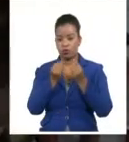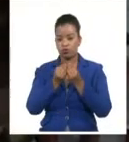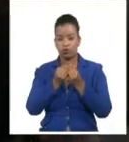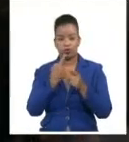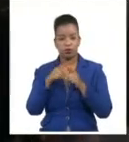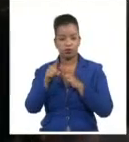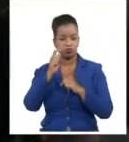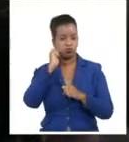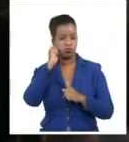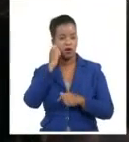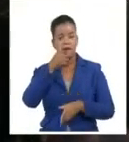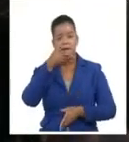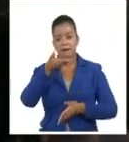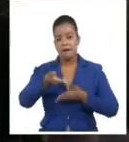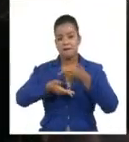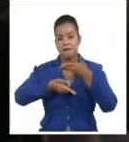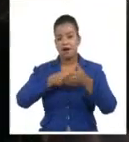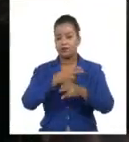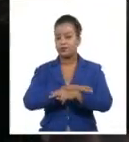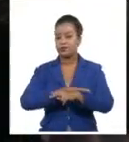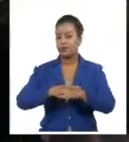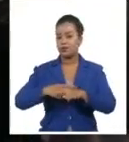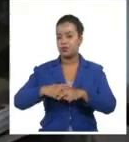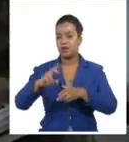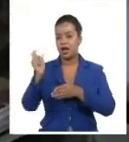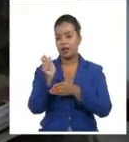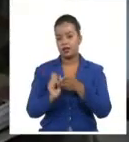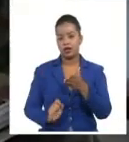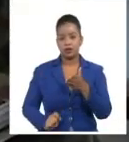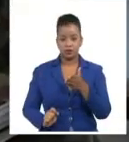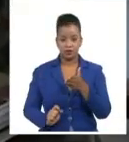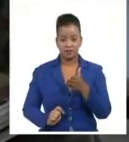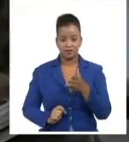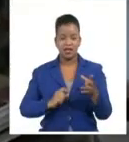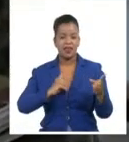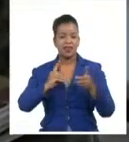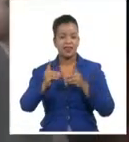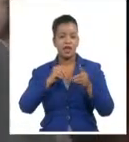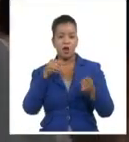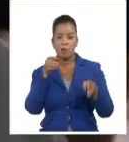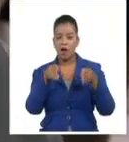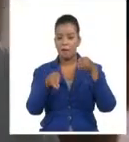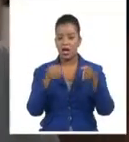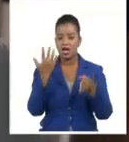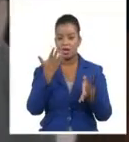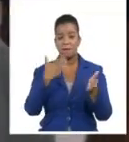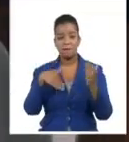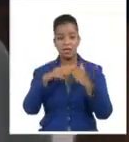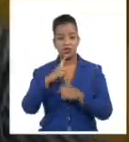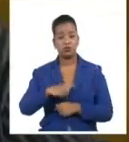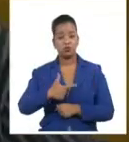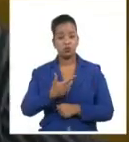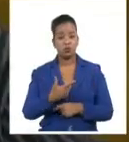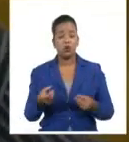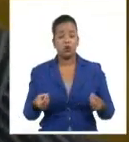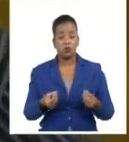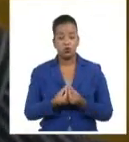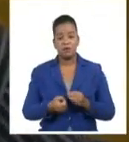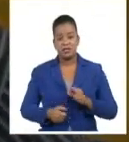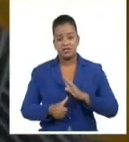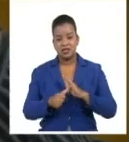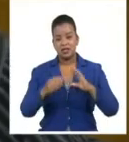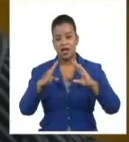cuentan sobre la literatura de su país. Al diálogo asistieron el ministro de Cultura, Elpidio Alonso Grau, y el presidente de Casa de